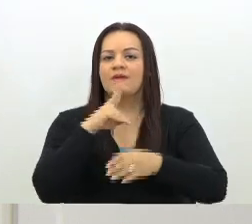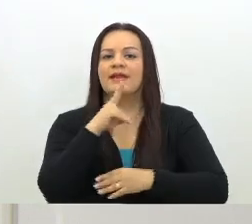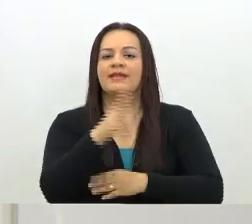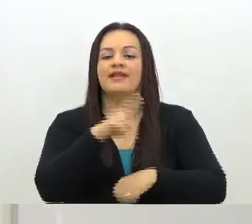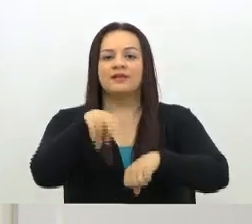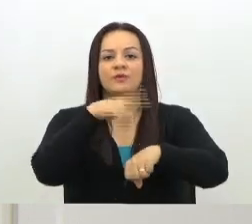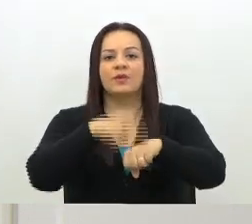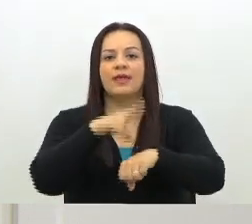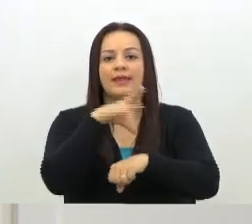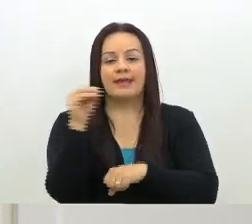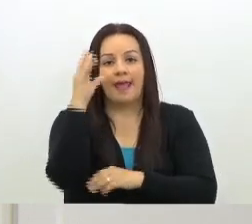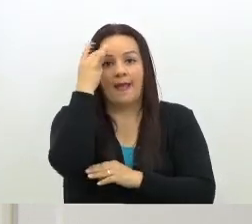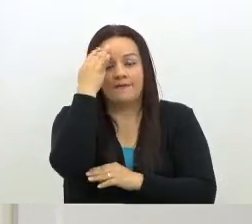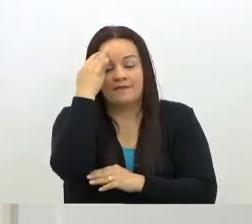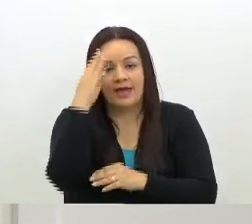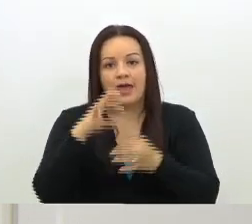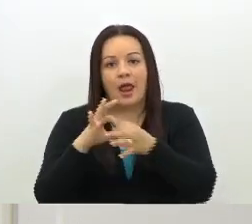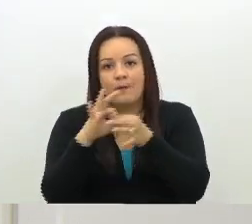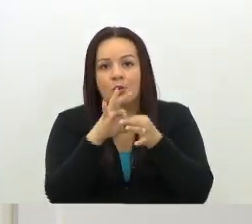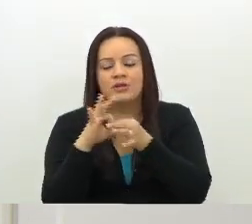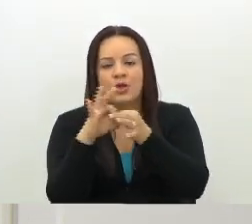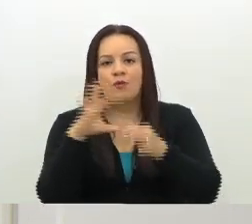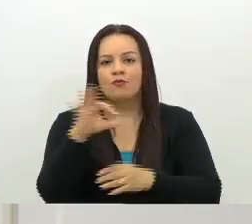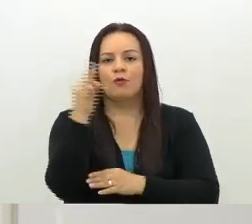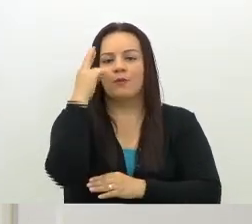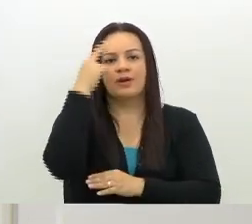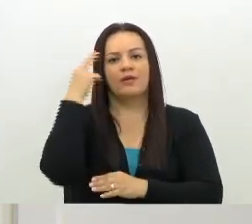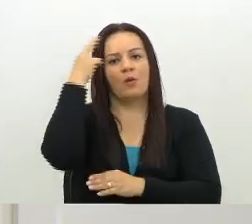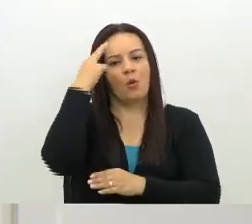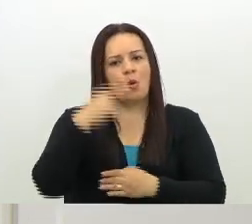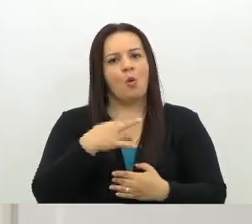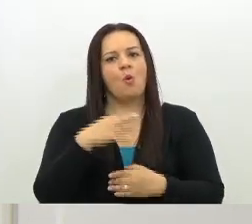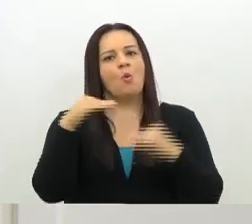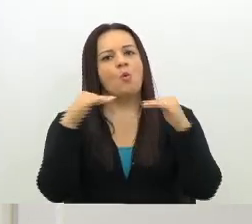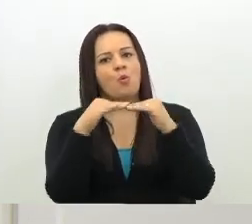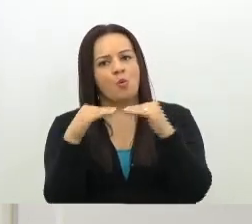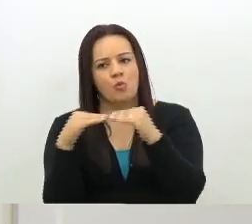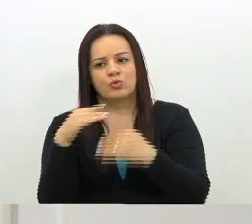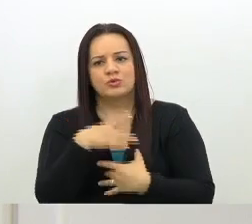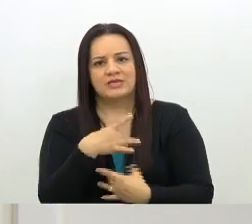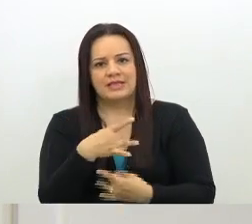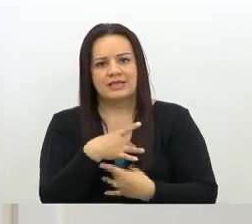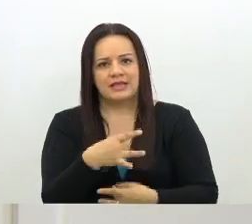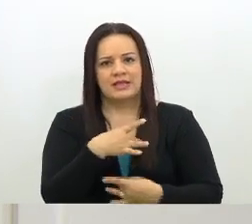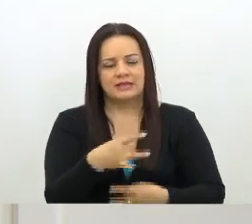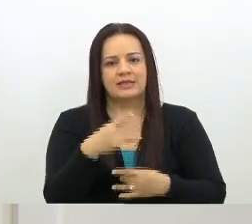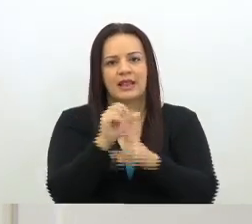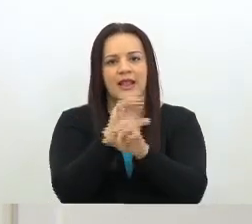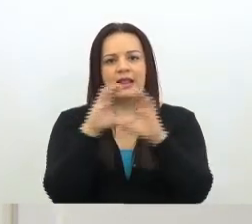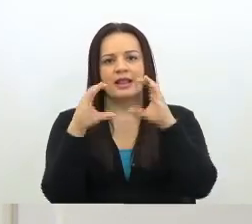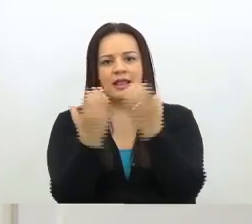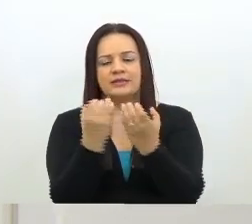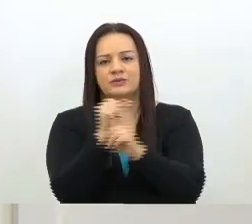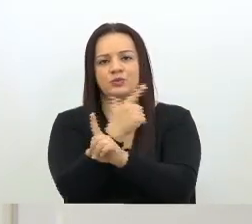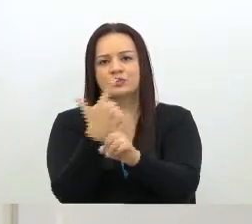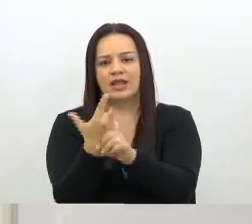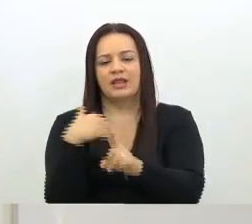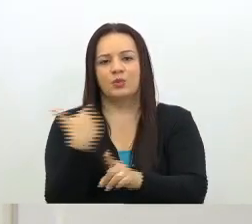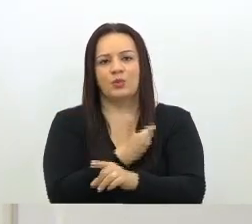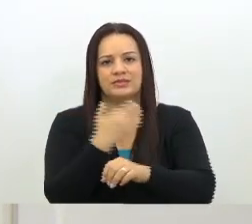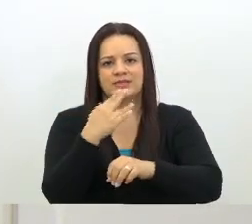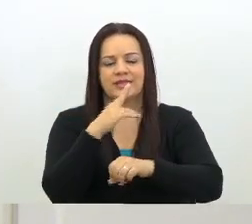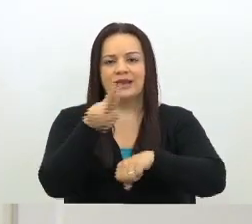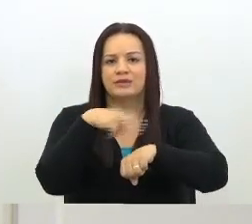y de un afán de armonizar en forma razonable los justos intereses de las distintas clases sociales que integran nuestra nacionalidad. Y aquí